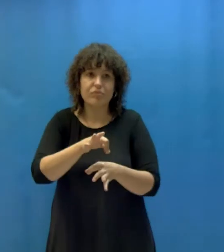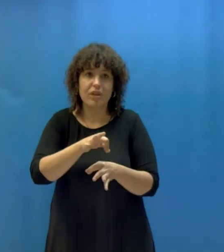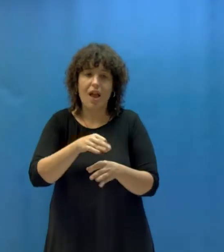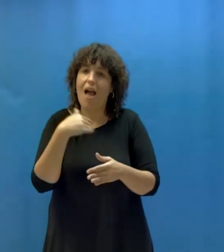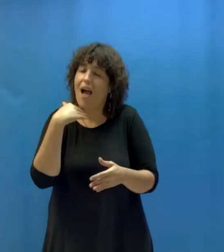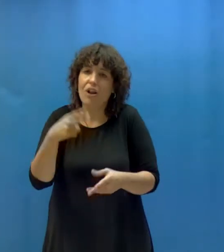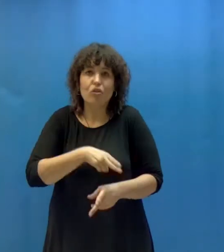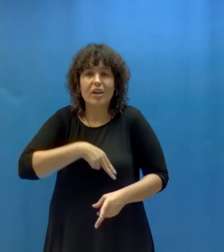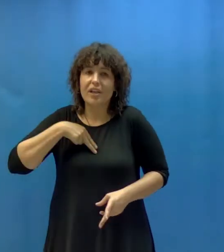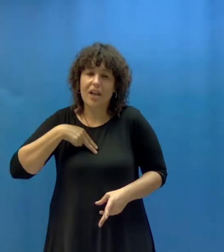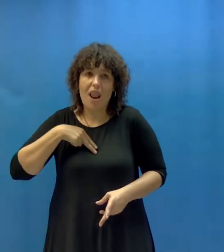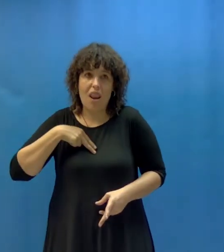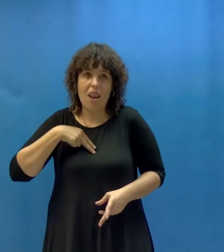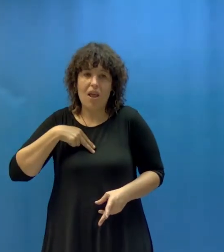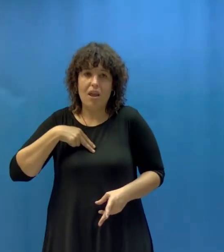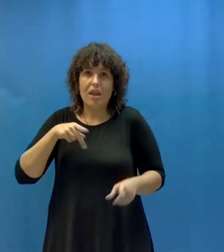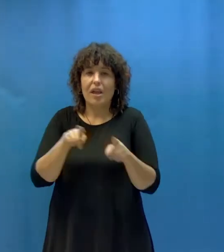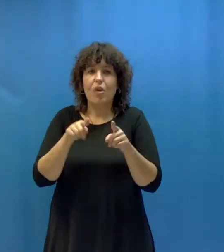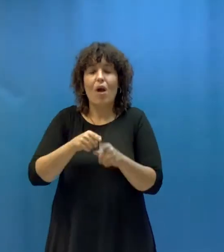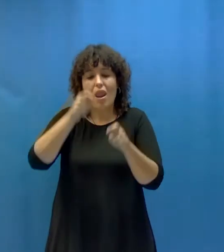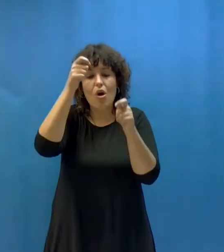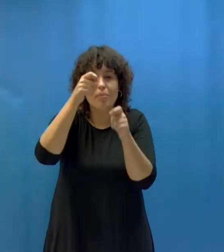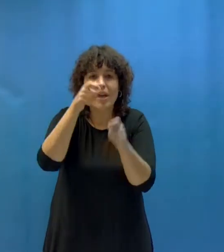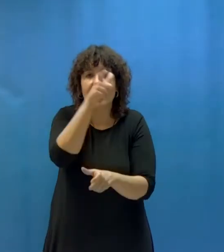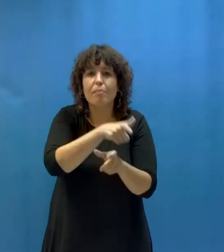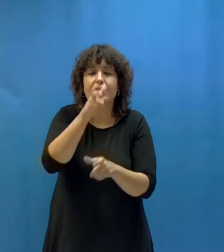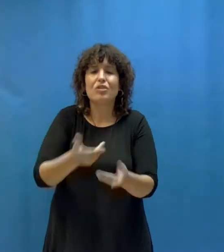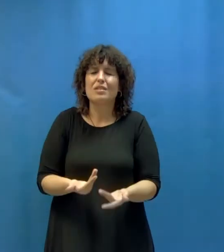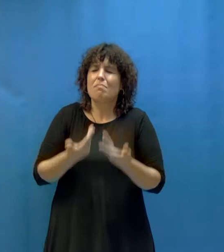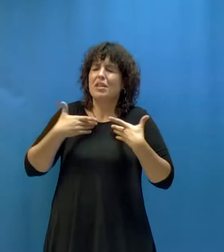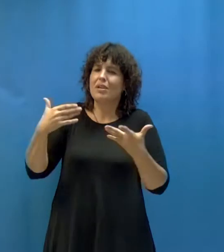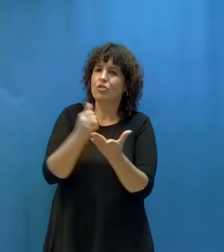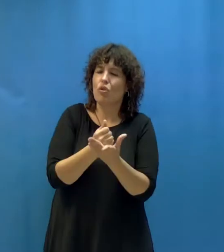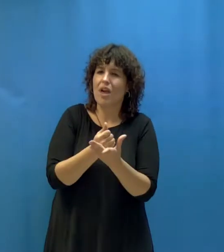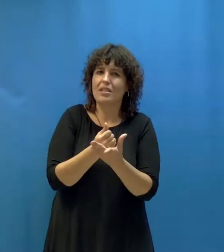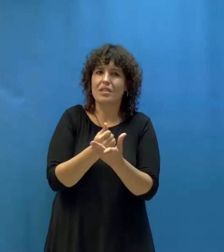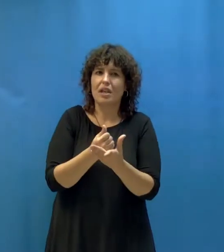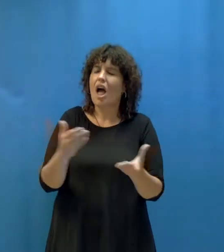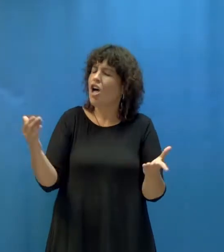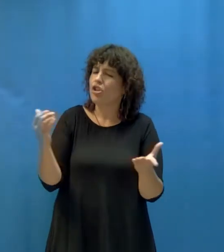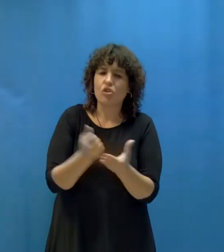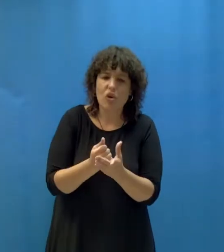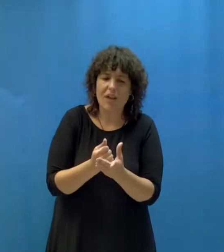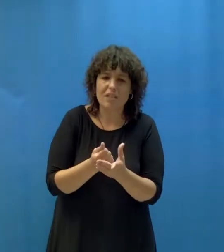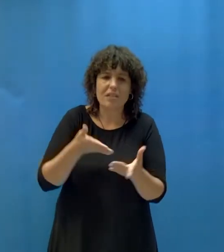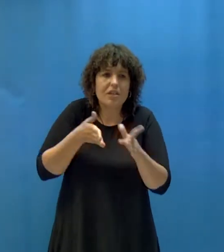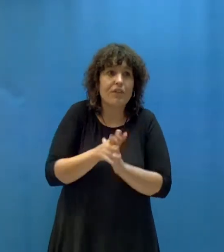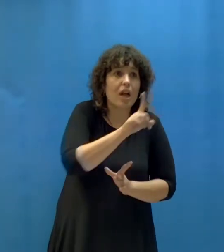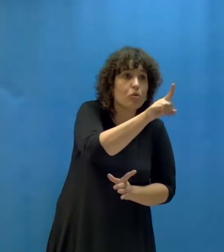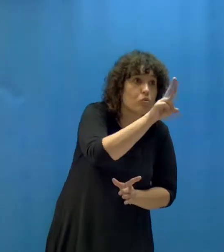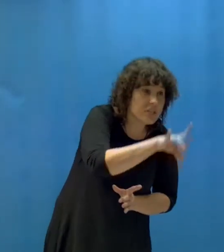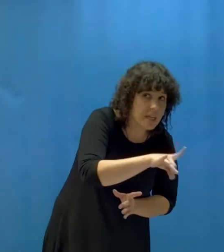homenaje a todas las víctimas de la violencia, sin discriminaciones ni distinciones, pudiendo servir al propio